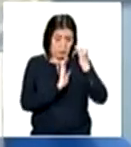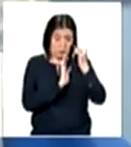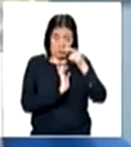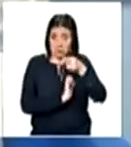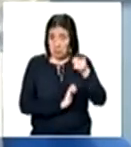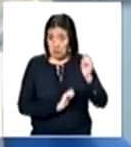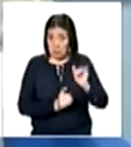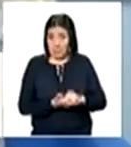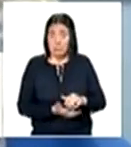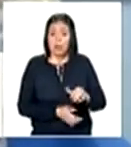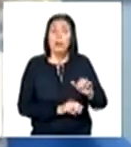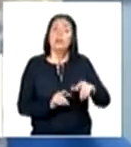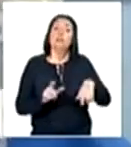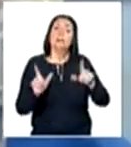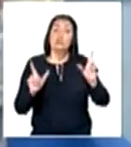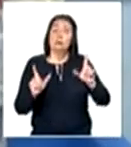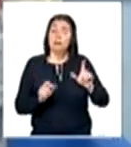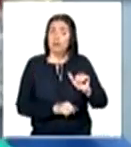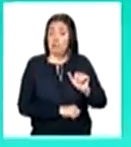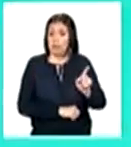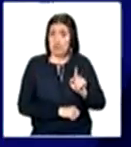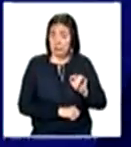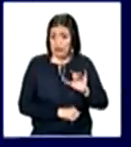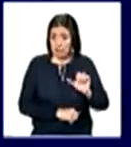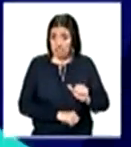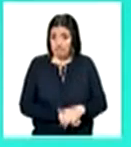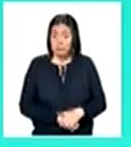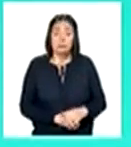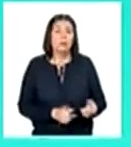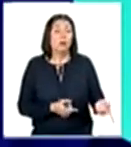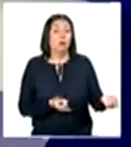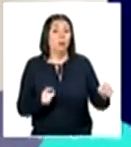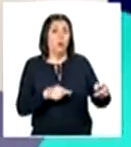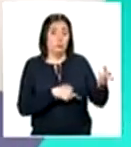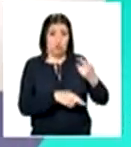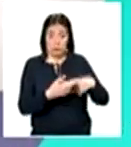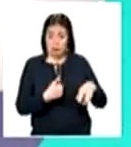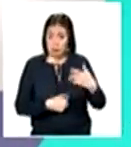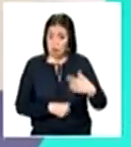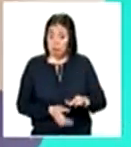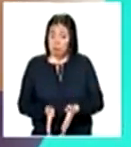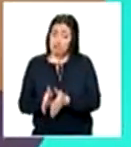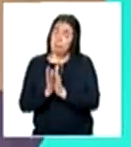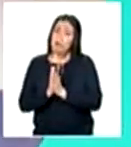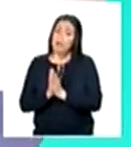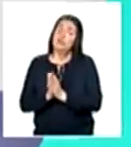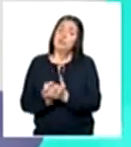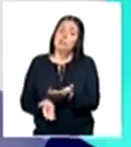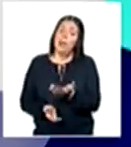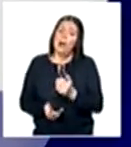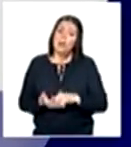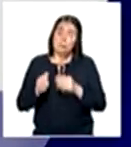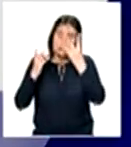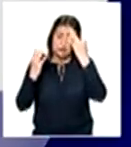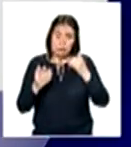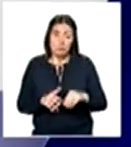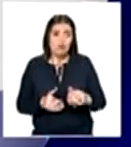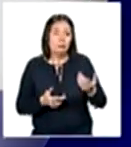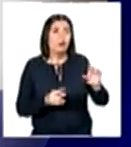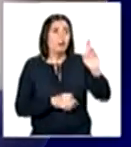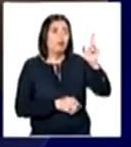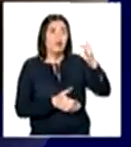Borges, Azteca Noticias. Al volver, emotiva pedida de mano de profesora en un aula.